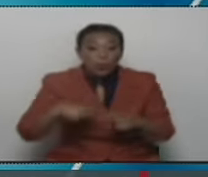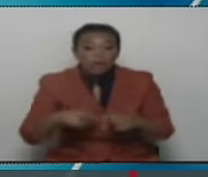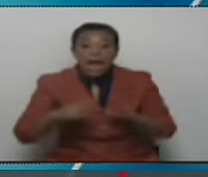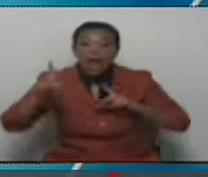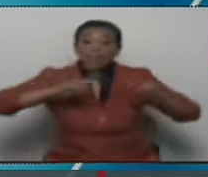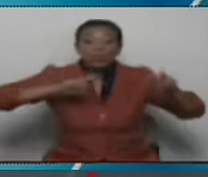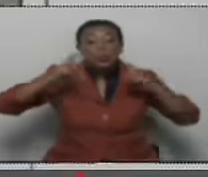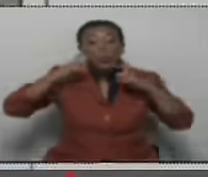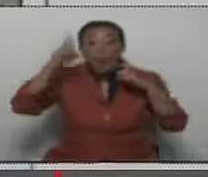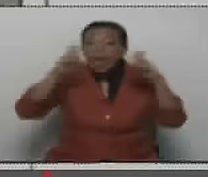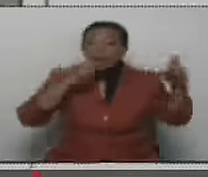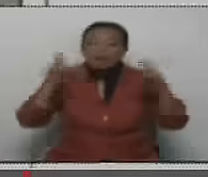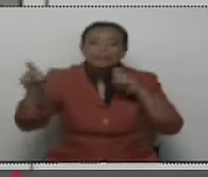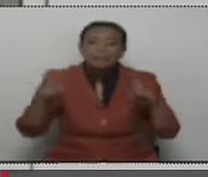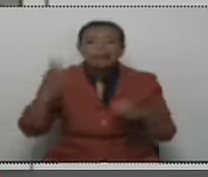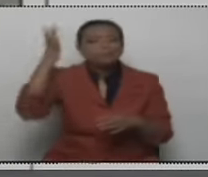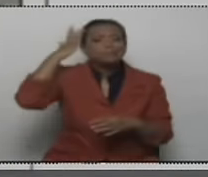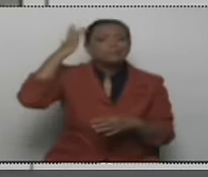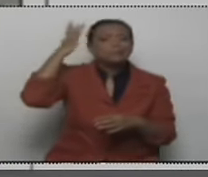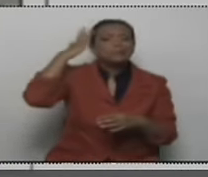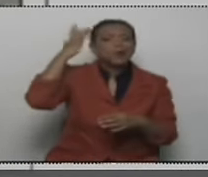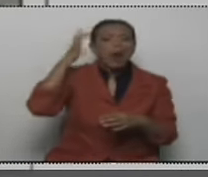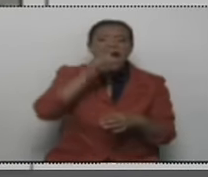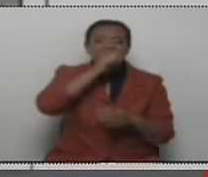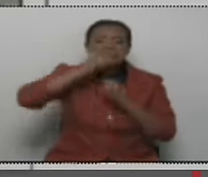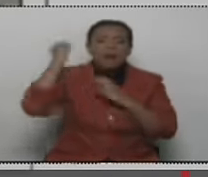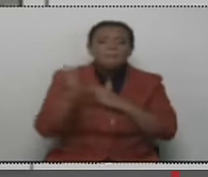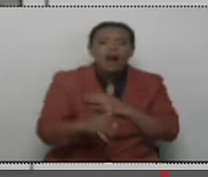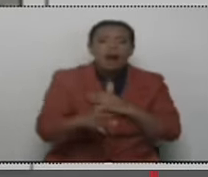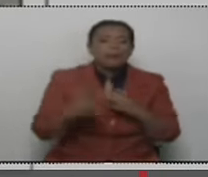turistas pacíficos que venían a poner bombas y a matar,